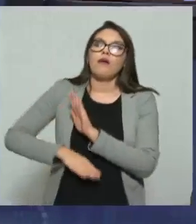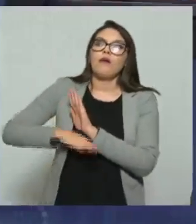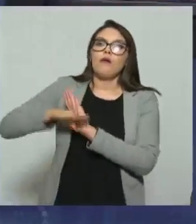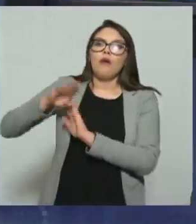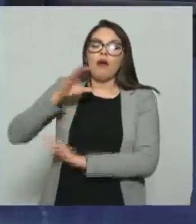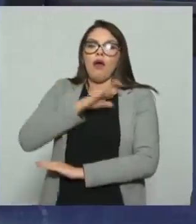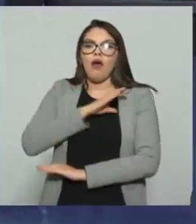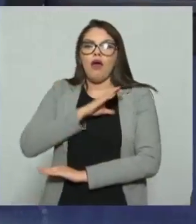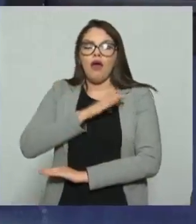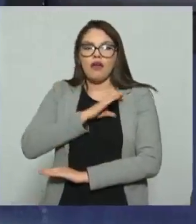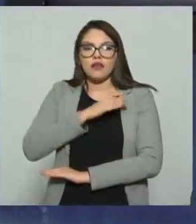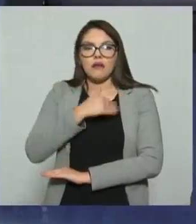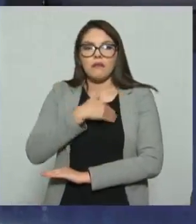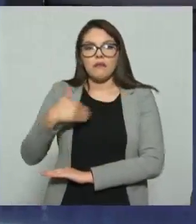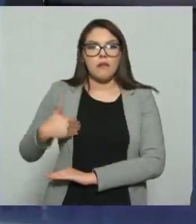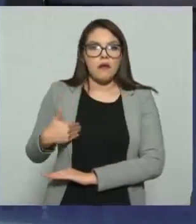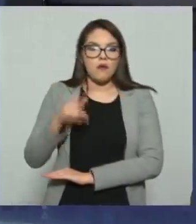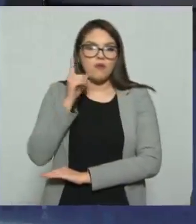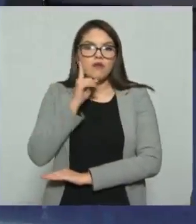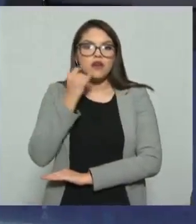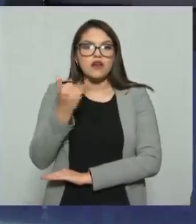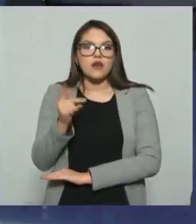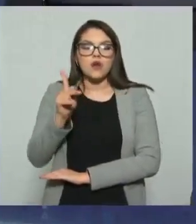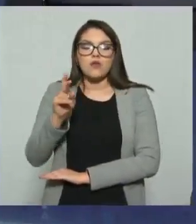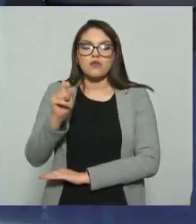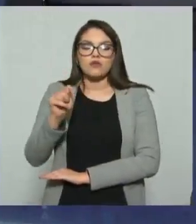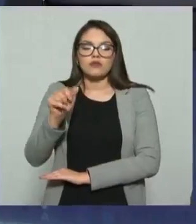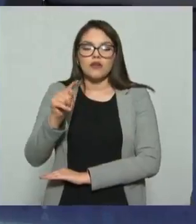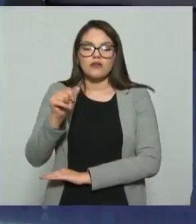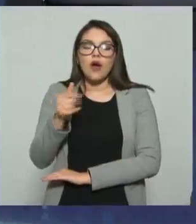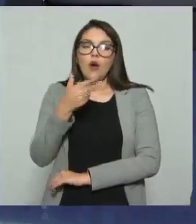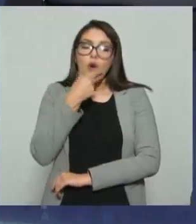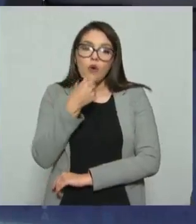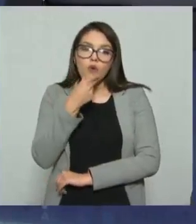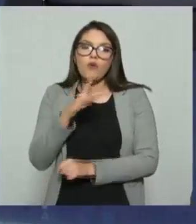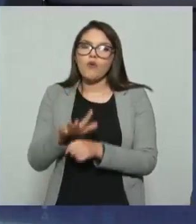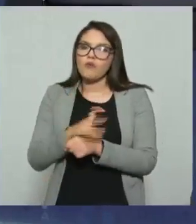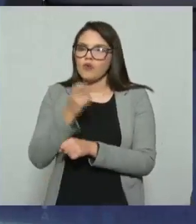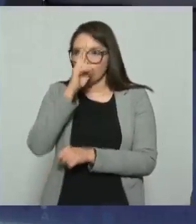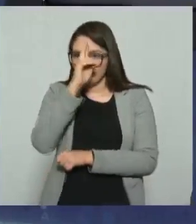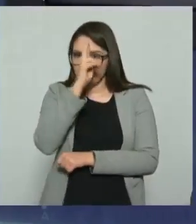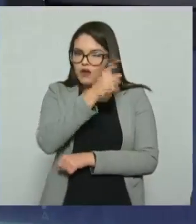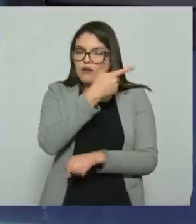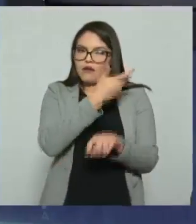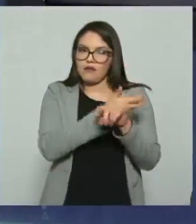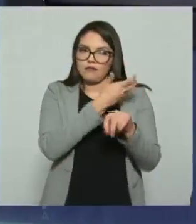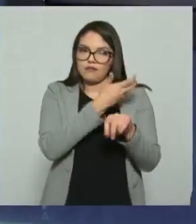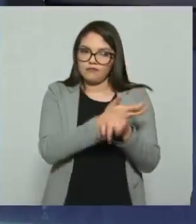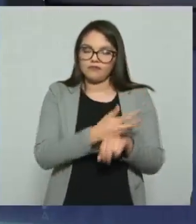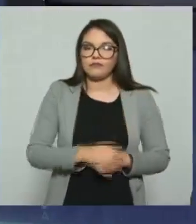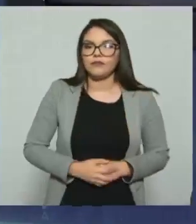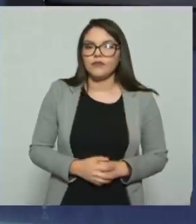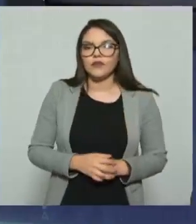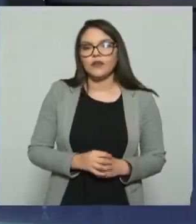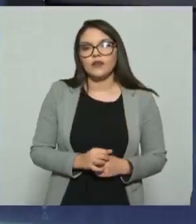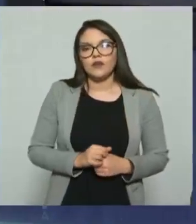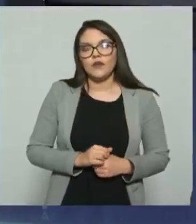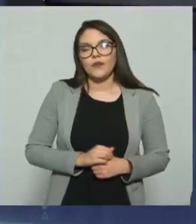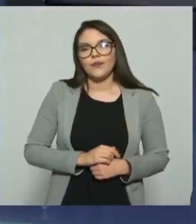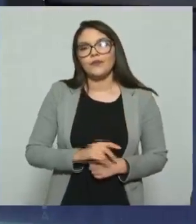mujer y de próstata en hombres. Entonces, por eso se suspendió el uso de hormonas de crecimiento. Que podemos decir que en la